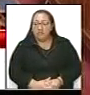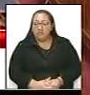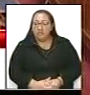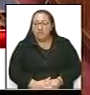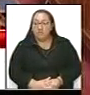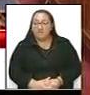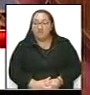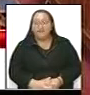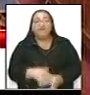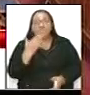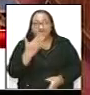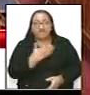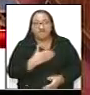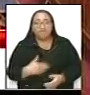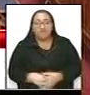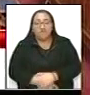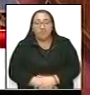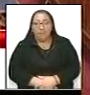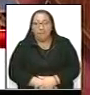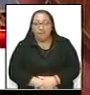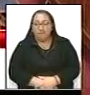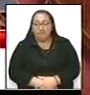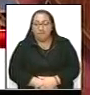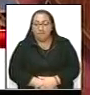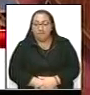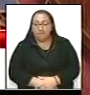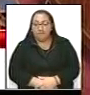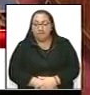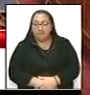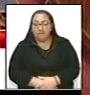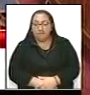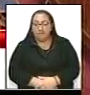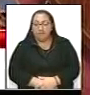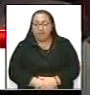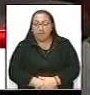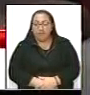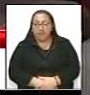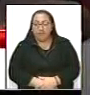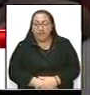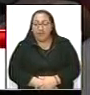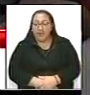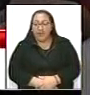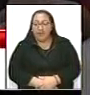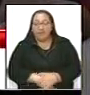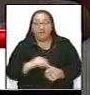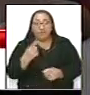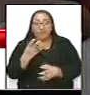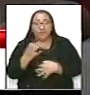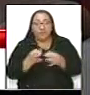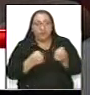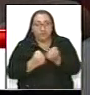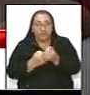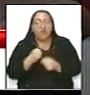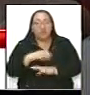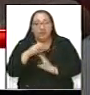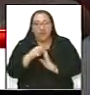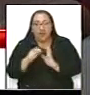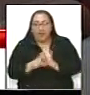Sí. Gracias, presidente. En primer lugar, queremos expresar nuestro total apoyo a este proyecto de